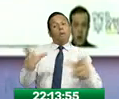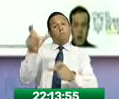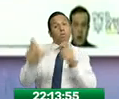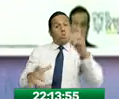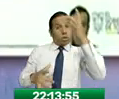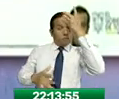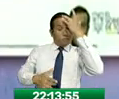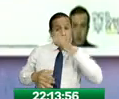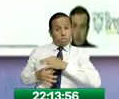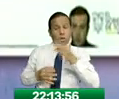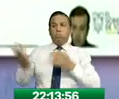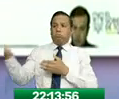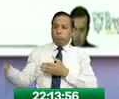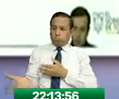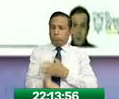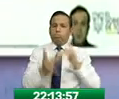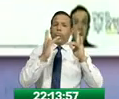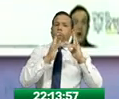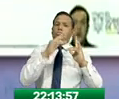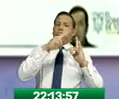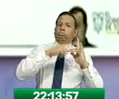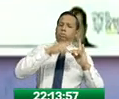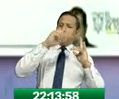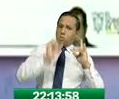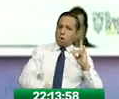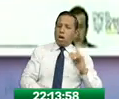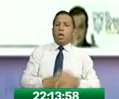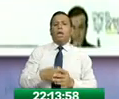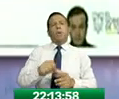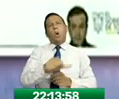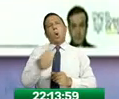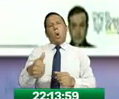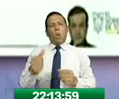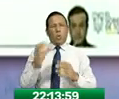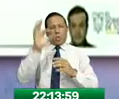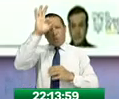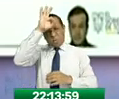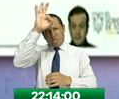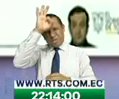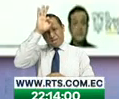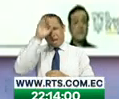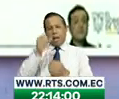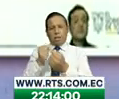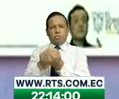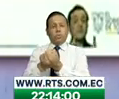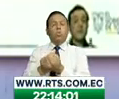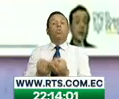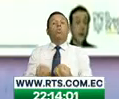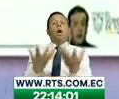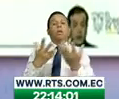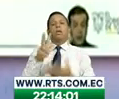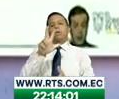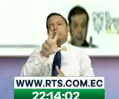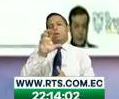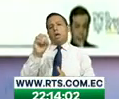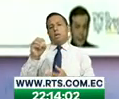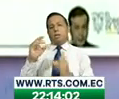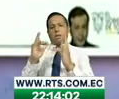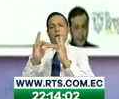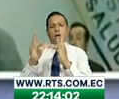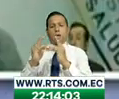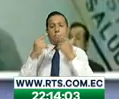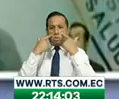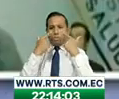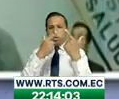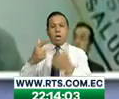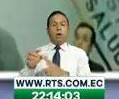entra en funcionamiento el Hospital Móvil en el Hospital Pablo Arturo Suárez, una capacidad de 30 camas de cuidados